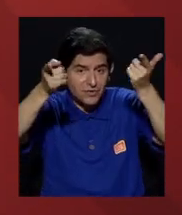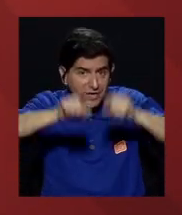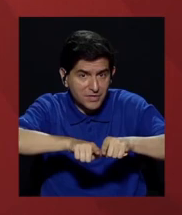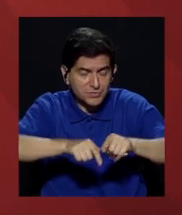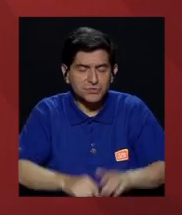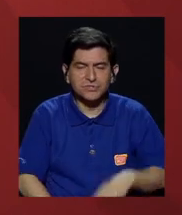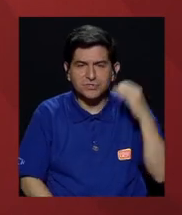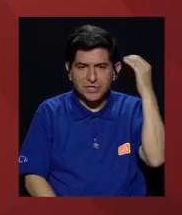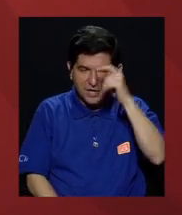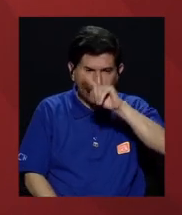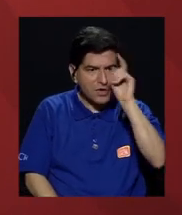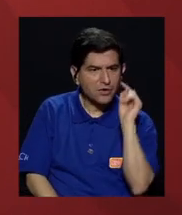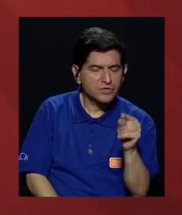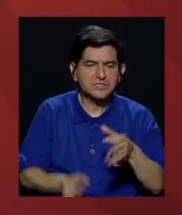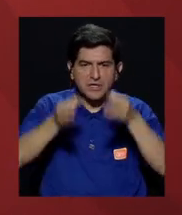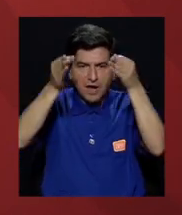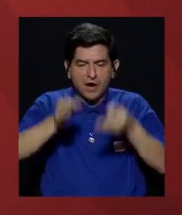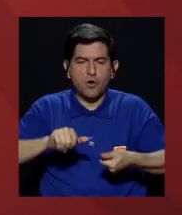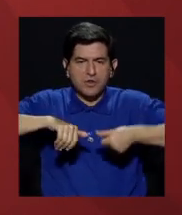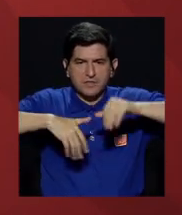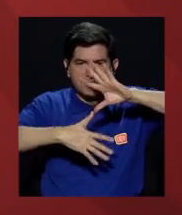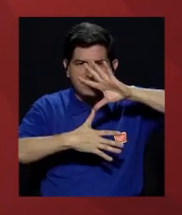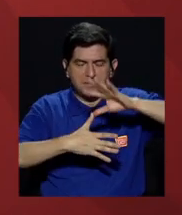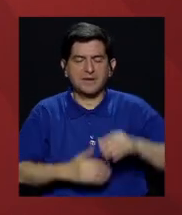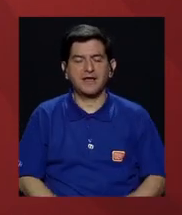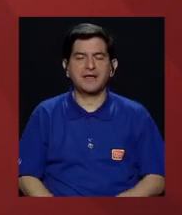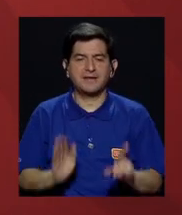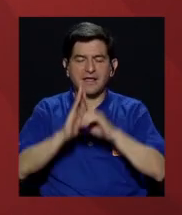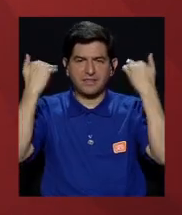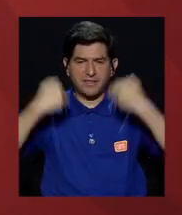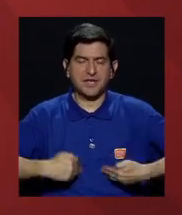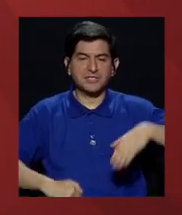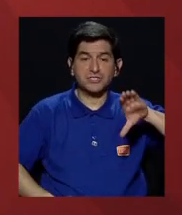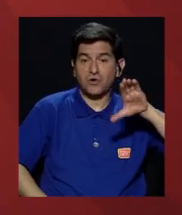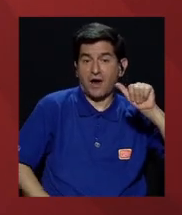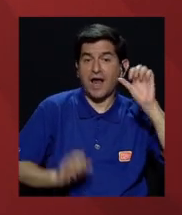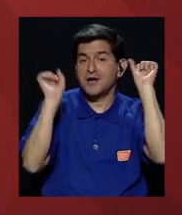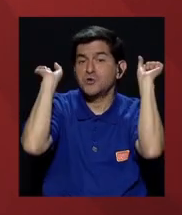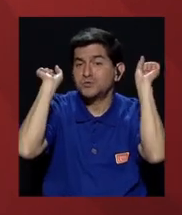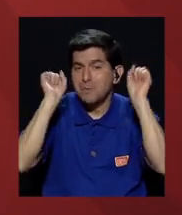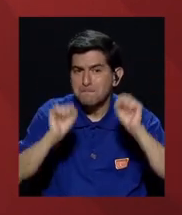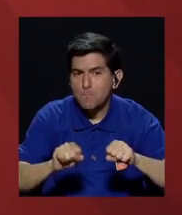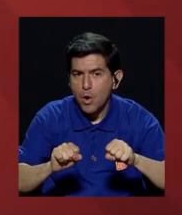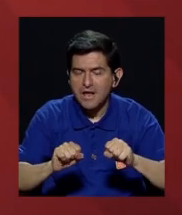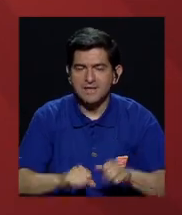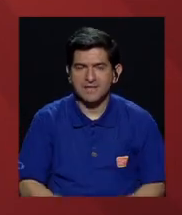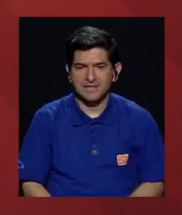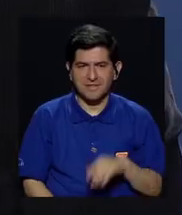coyunturalmente con opinión consultiva ante la corte carlos podría ser